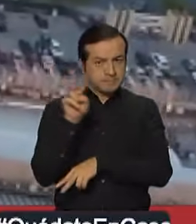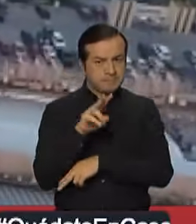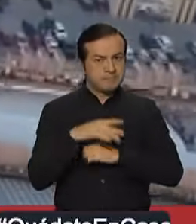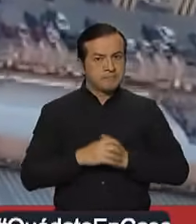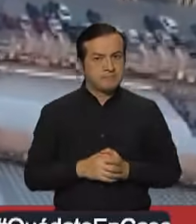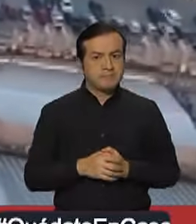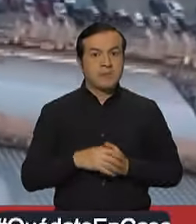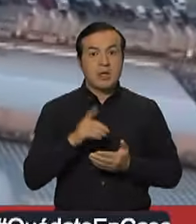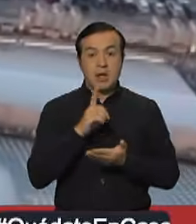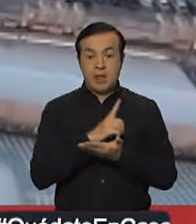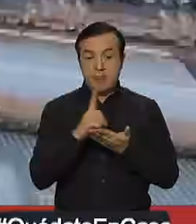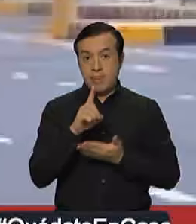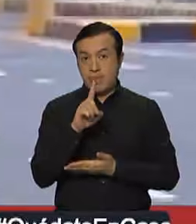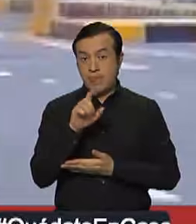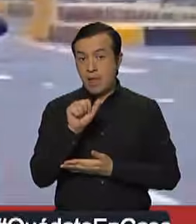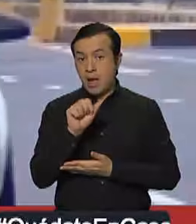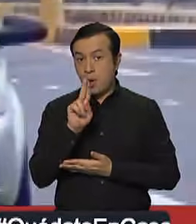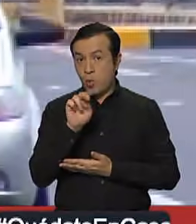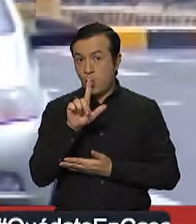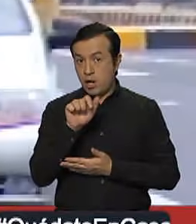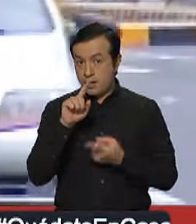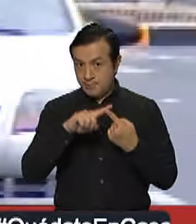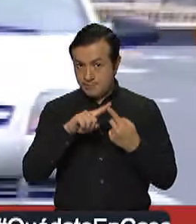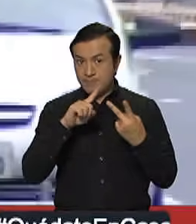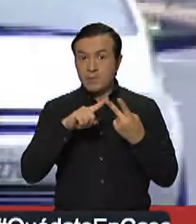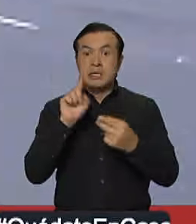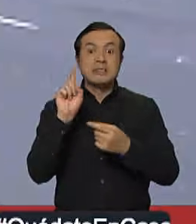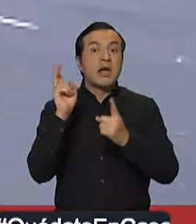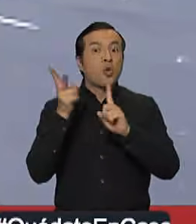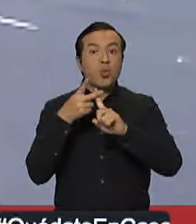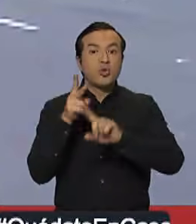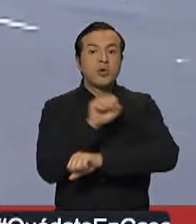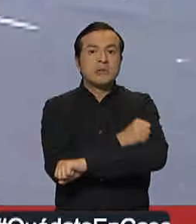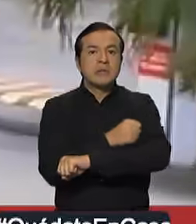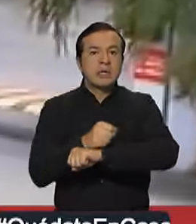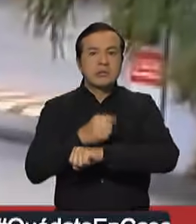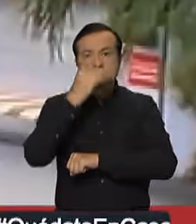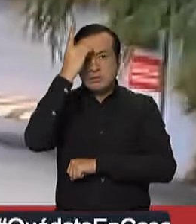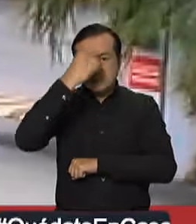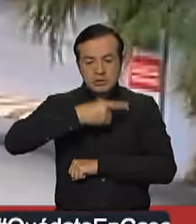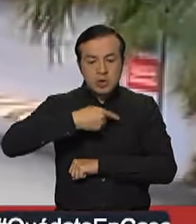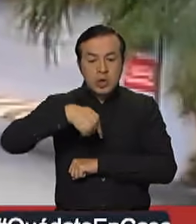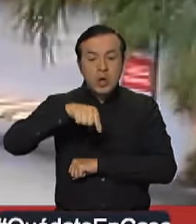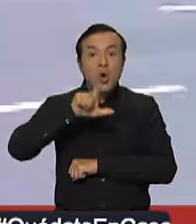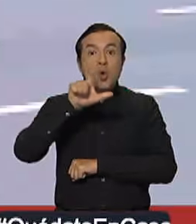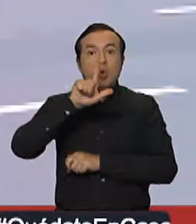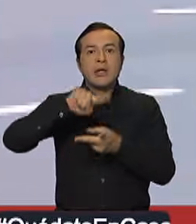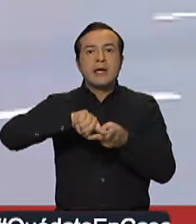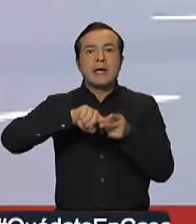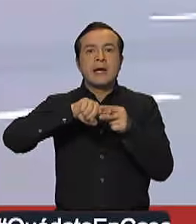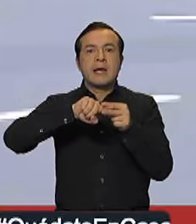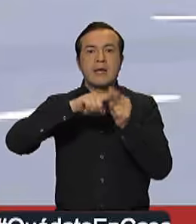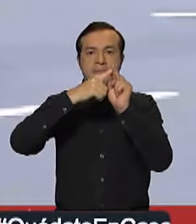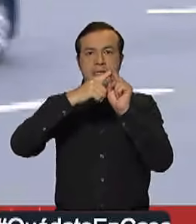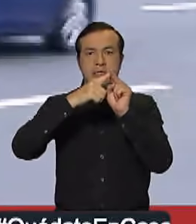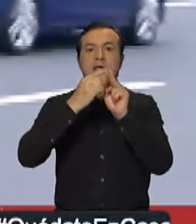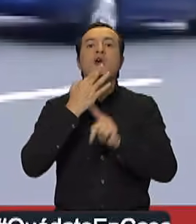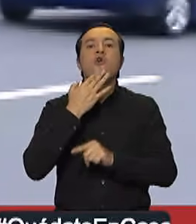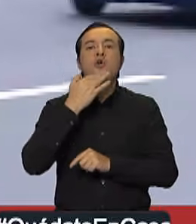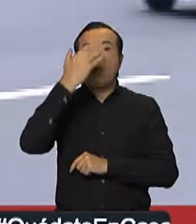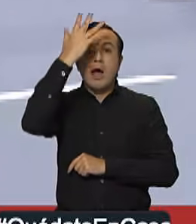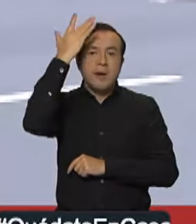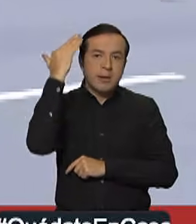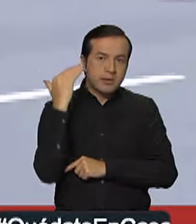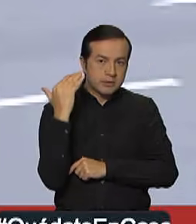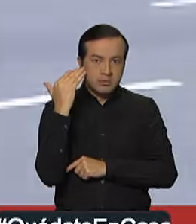Después de Daule, San Borondón es la segunda ciudad en la provincia del Guayas que desde este lunes pasará al semáforo amarillo. Dados